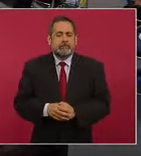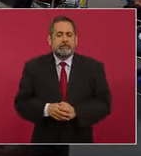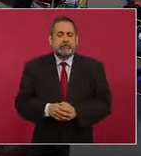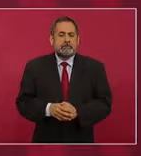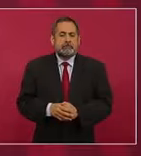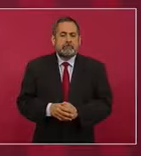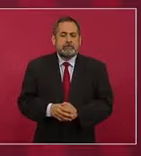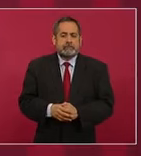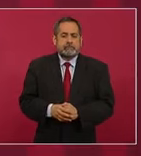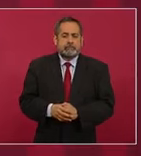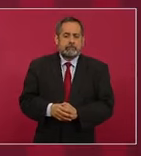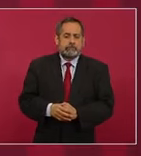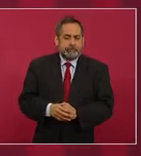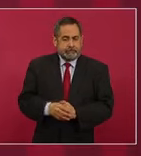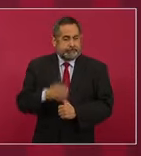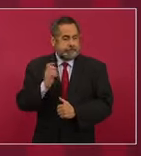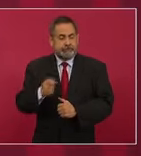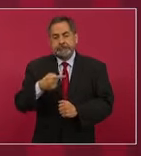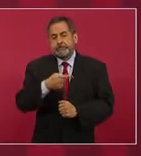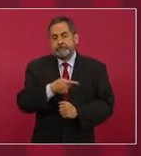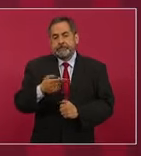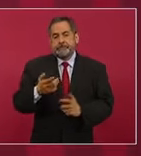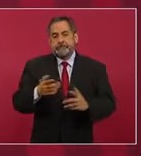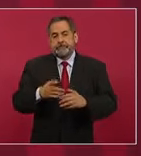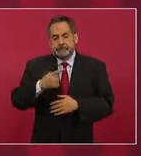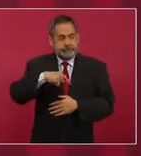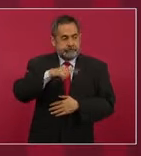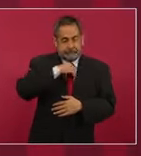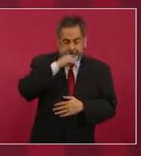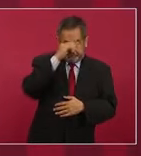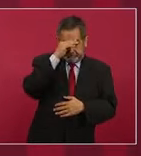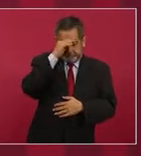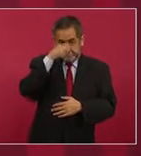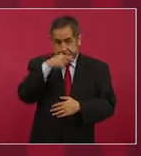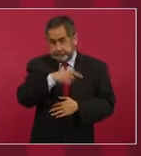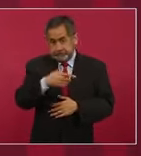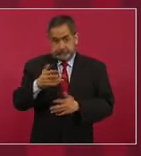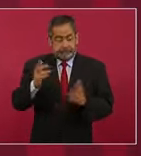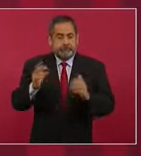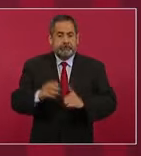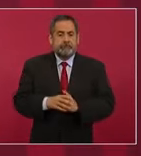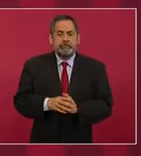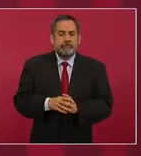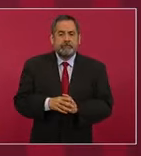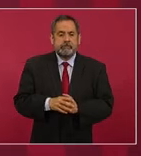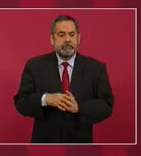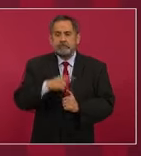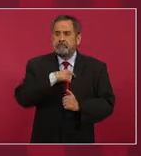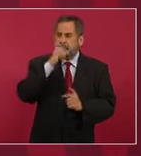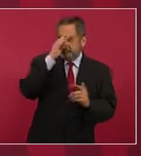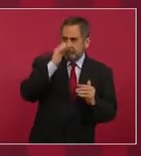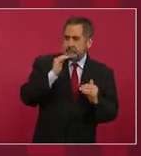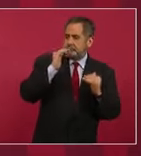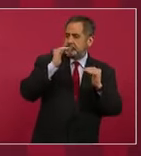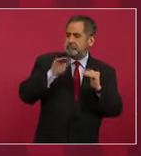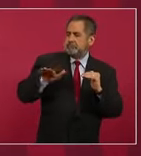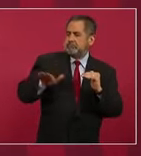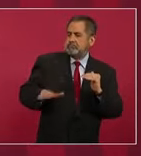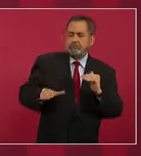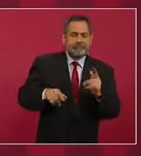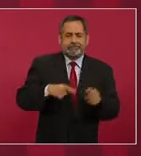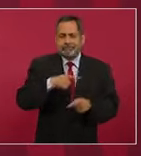Eso es lo que ellos piensan, ¿no?, que son superiores. No saben